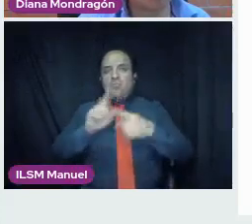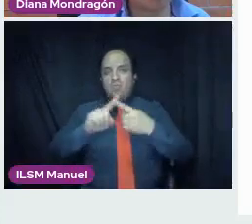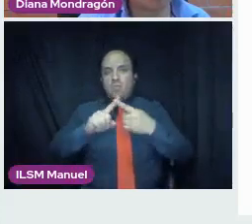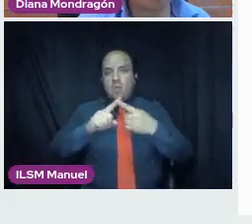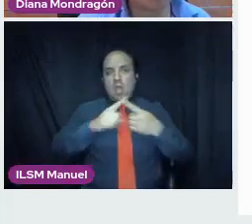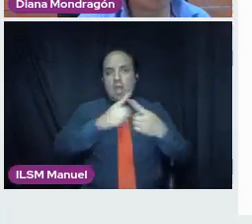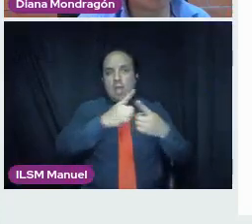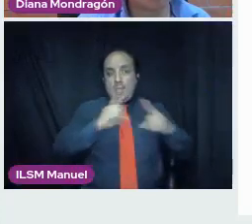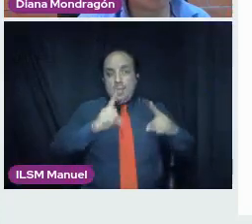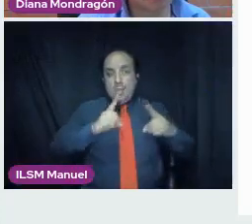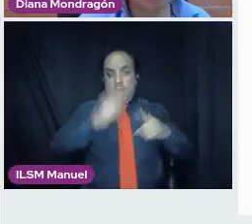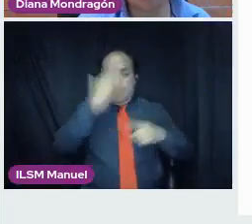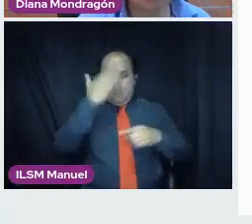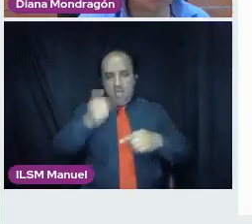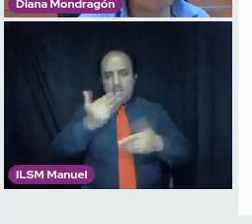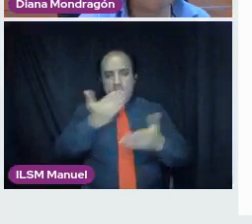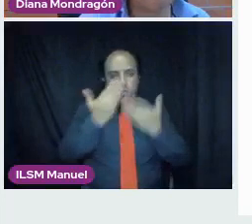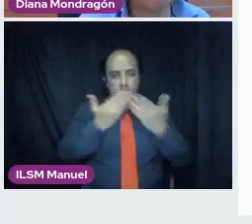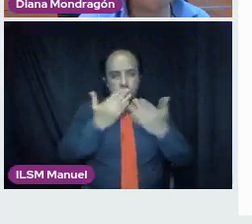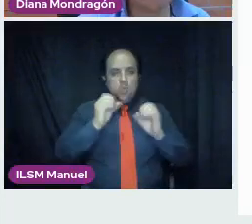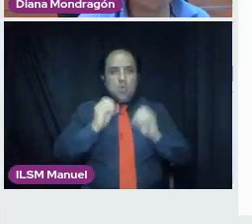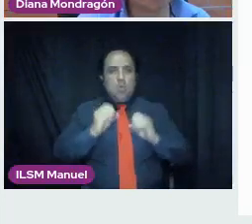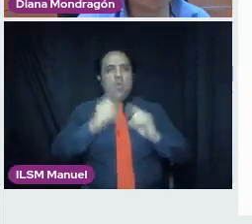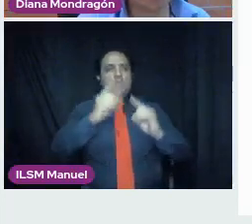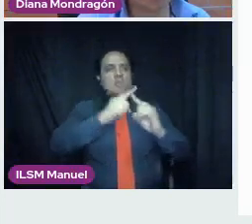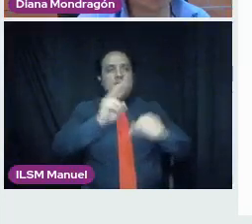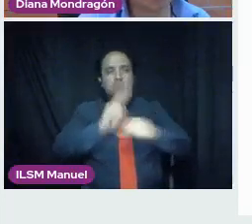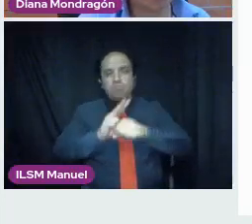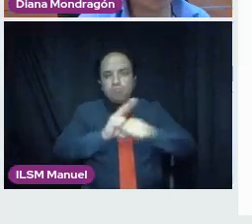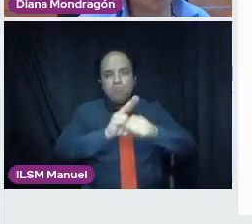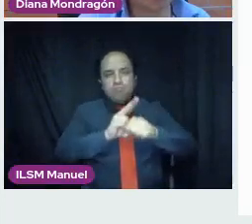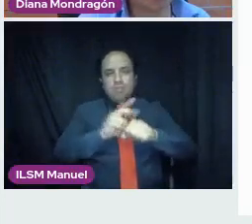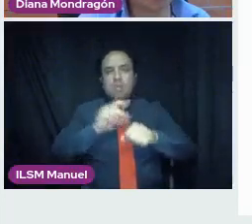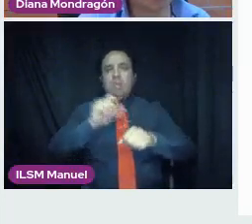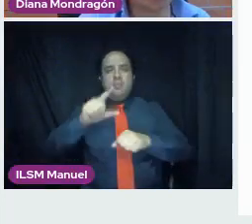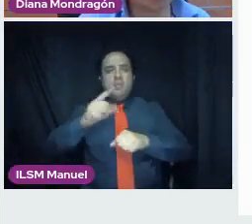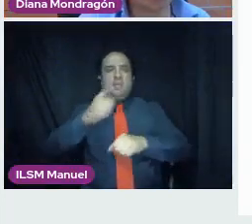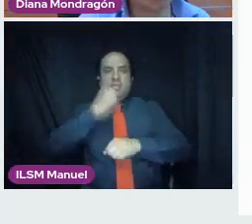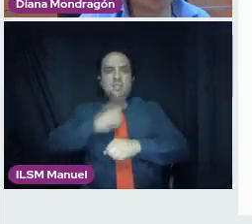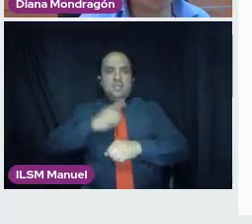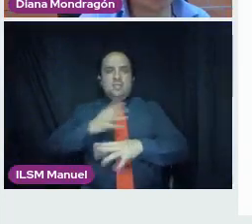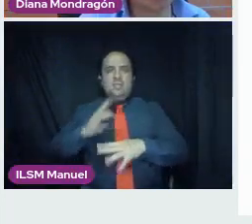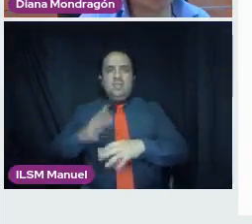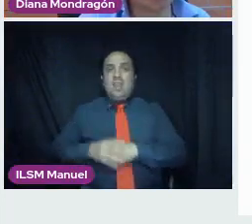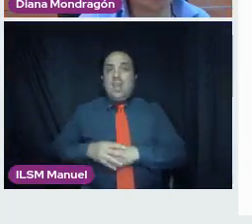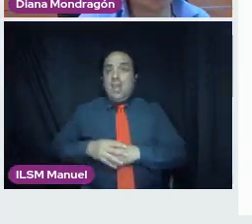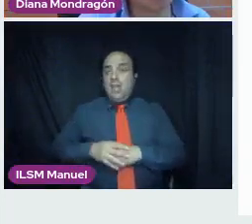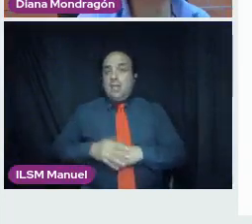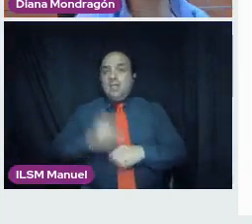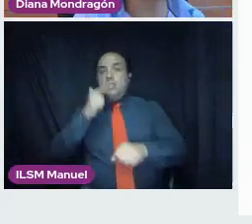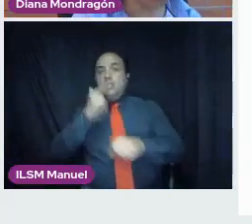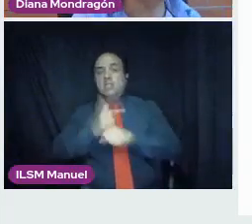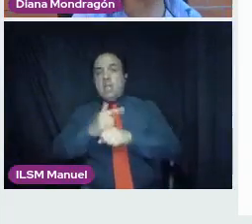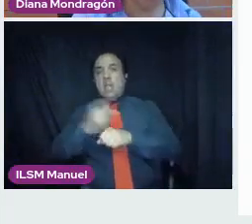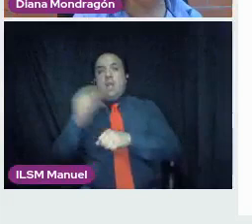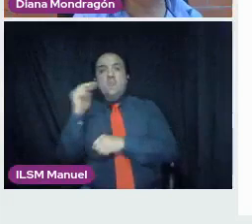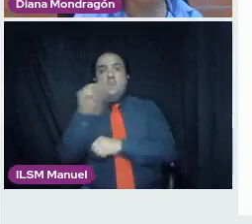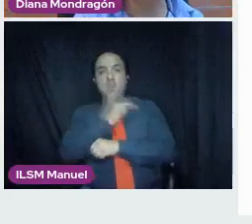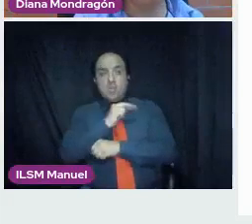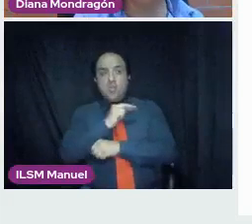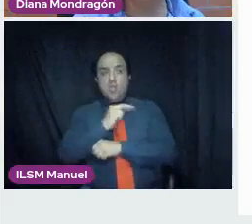de estudio, seguimiento a tareas, pero como nos comentas también, la identificación temprana, tanto de problemas académicos como